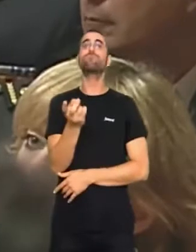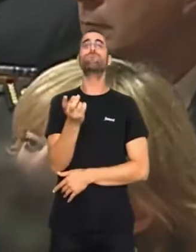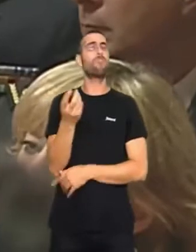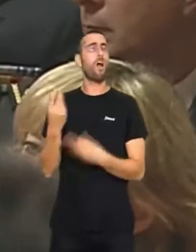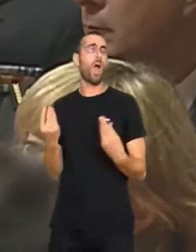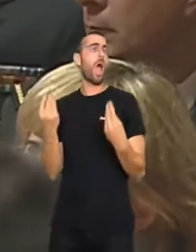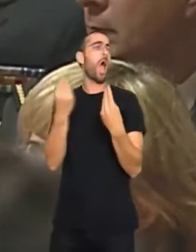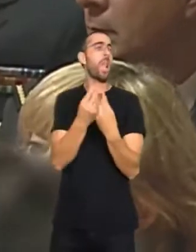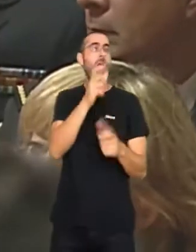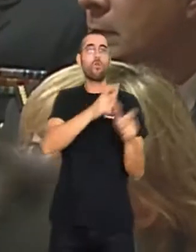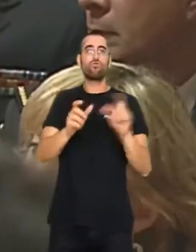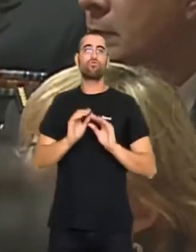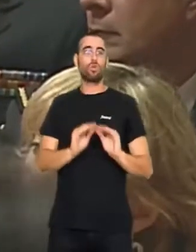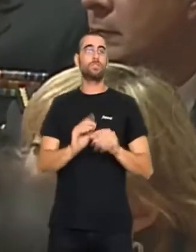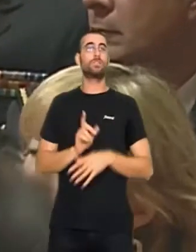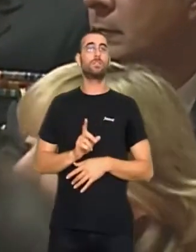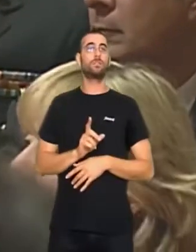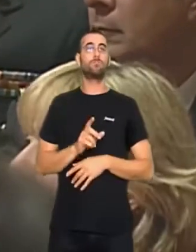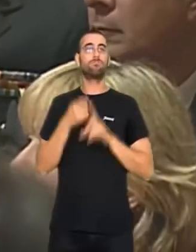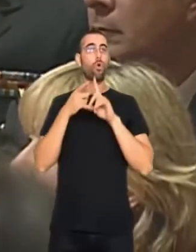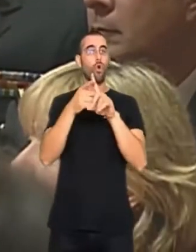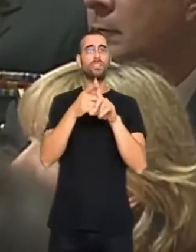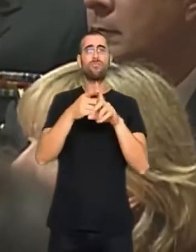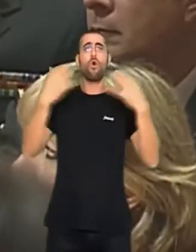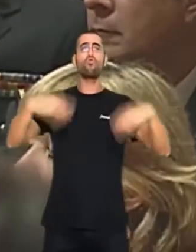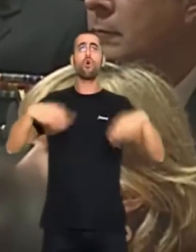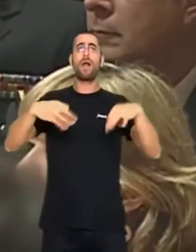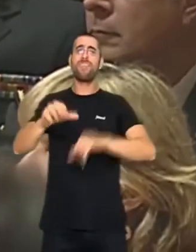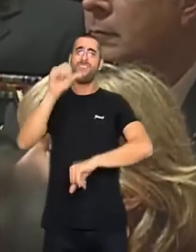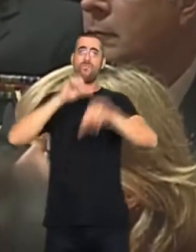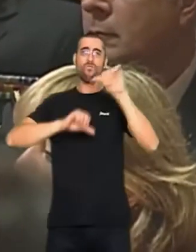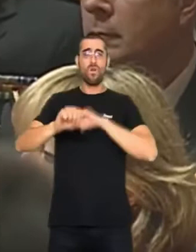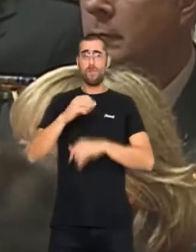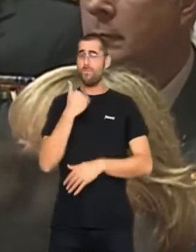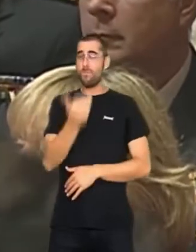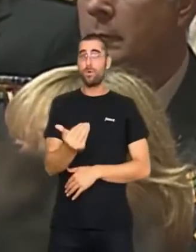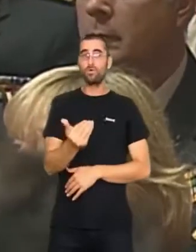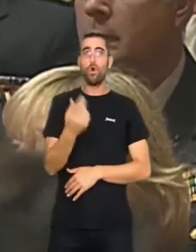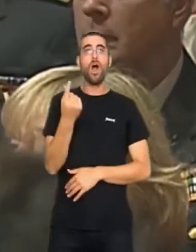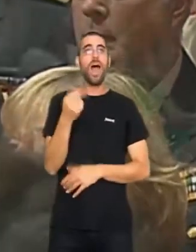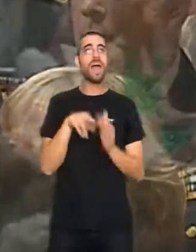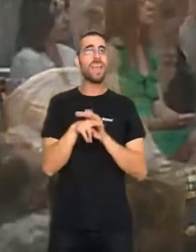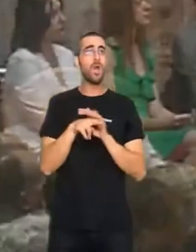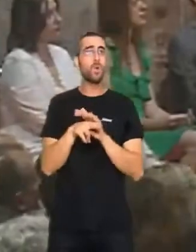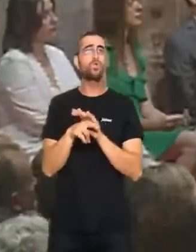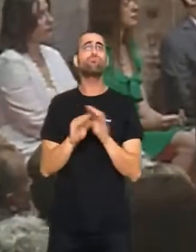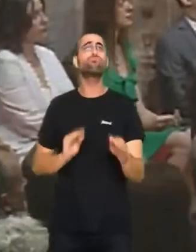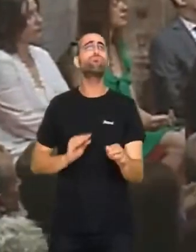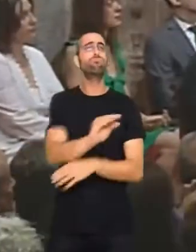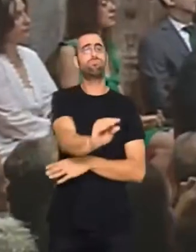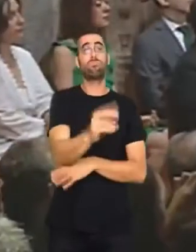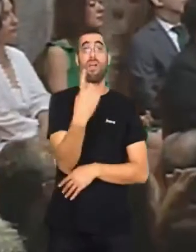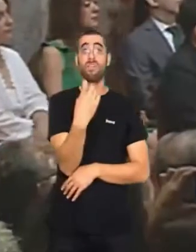al lado de su gente para recuperar la normalidad lo antes posible y pondremos los recursos necesarios para juntos